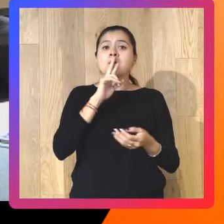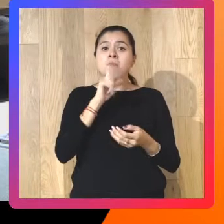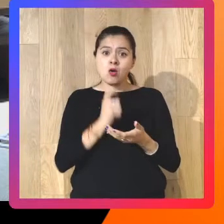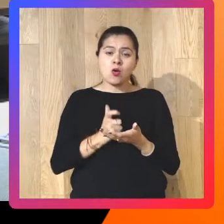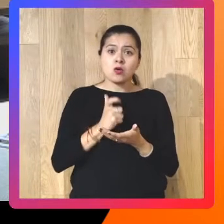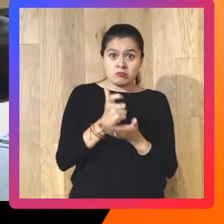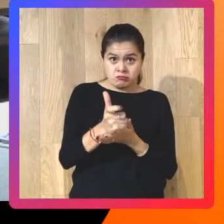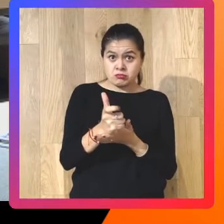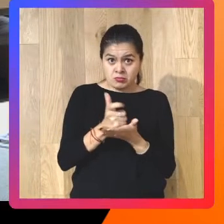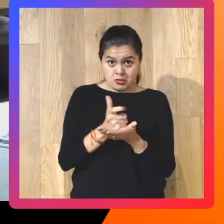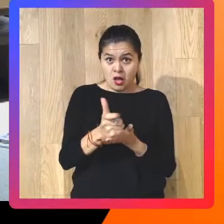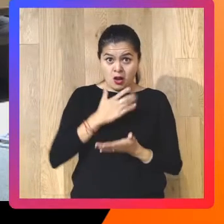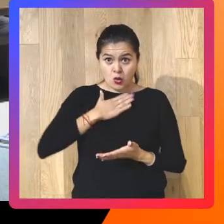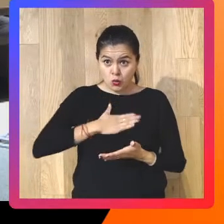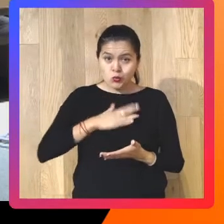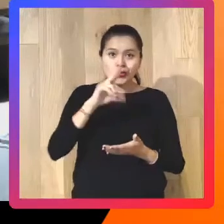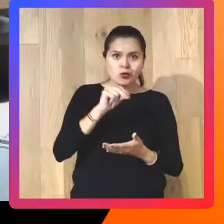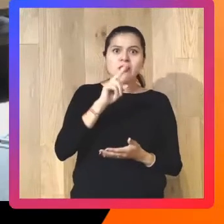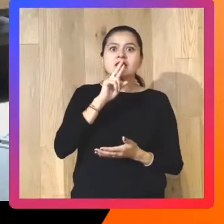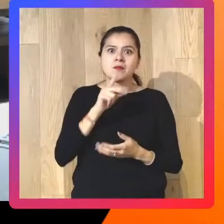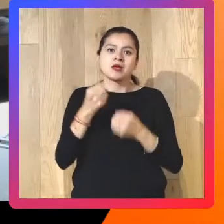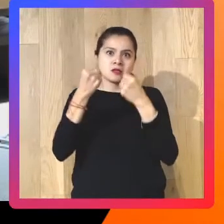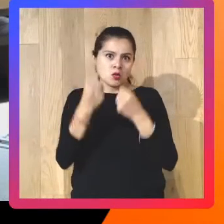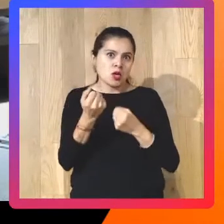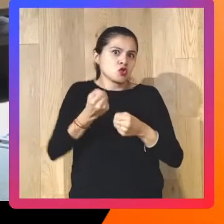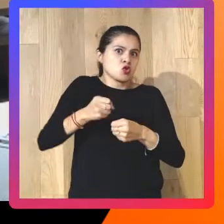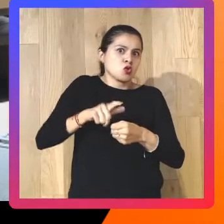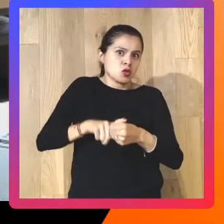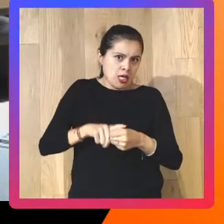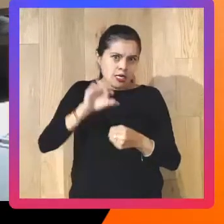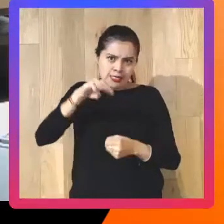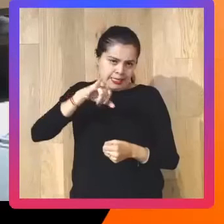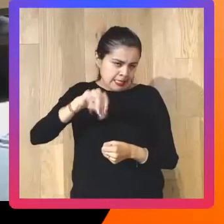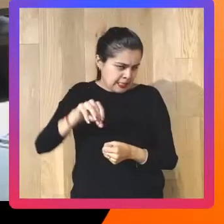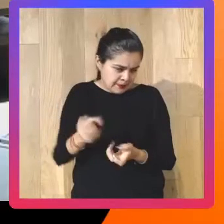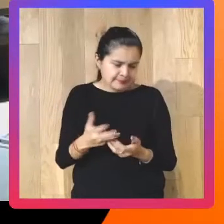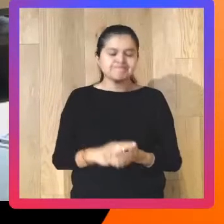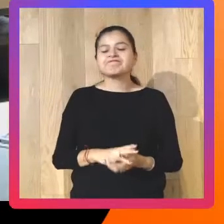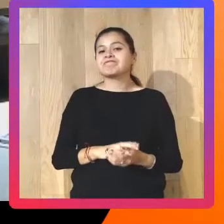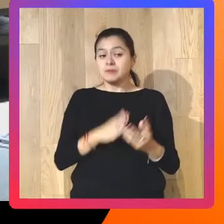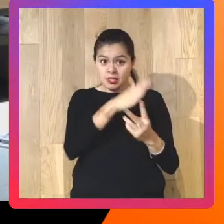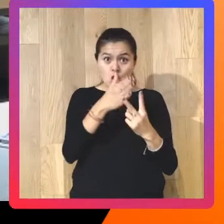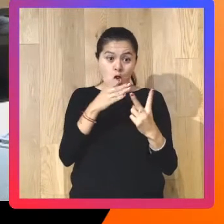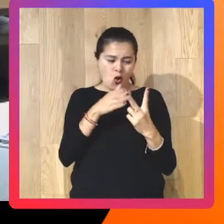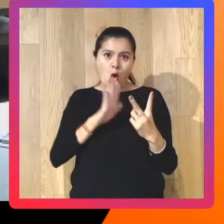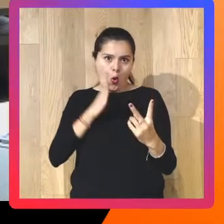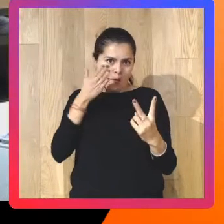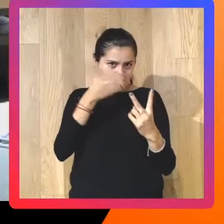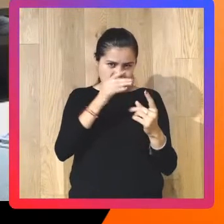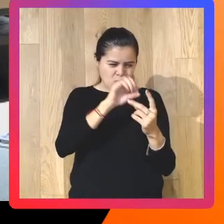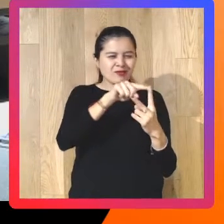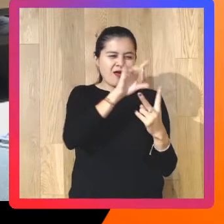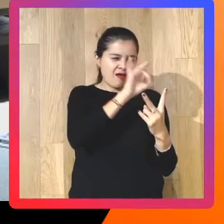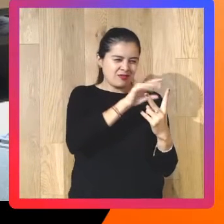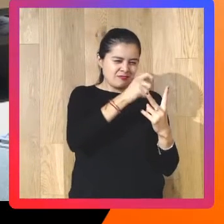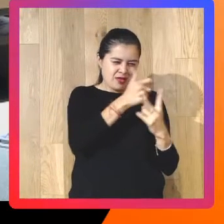salario, sino también tengan esa seguridad social. El siguiente objetivo que nos pusimos después de desindexarlo es